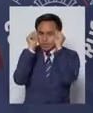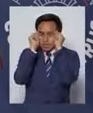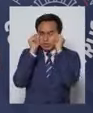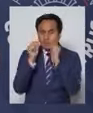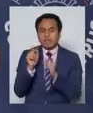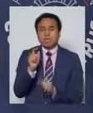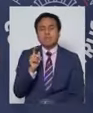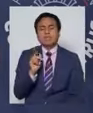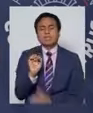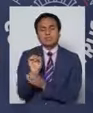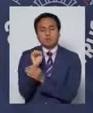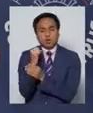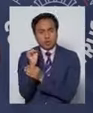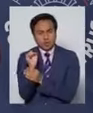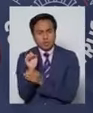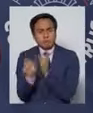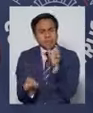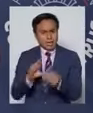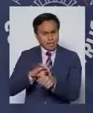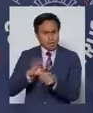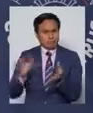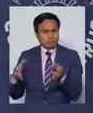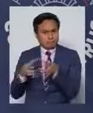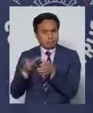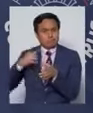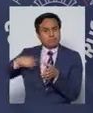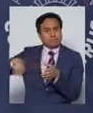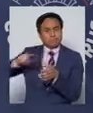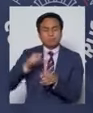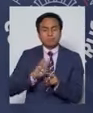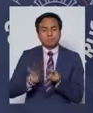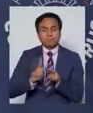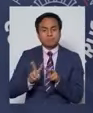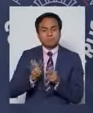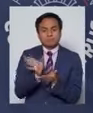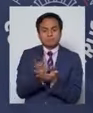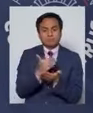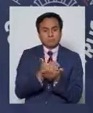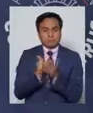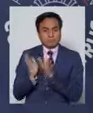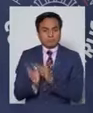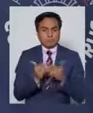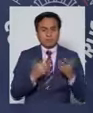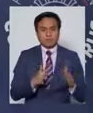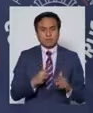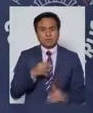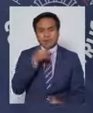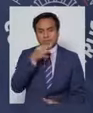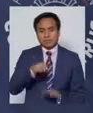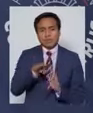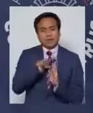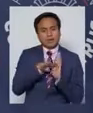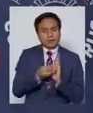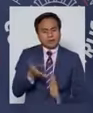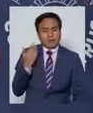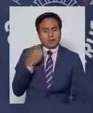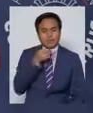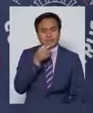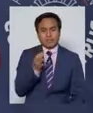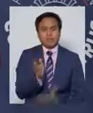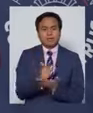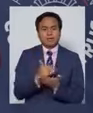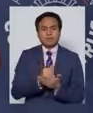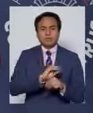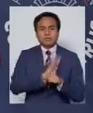de kinesiólogos, estamos hablando de médicos. Y nosotros hemos realizado una planificación, nosotros ya lo he mencionado anteriormente, Durante nuestro